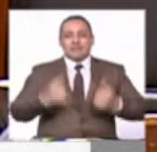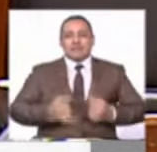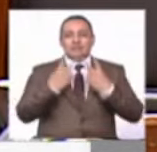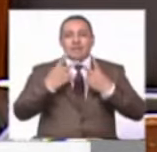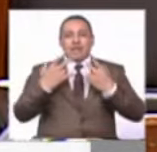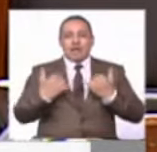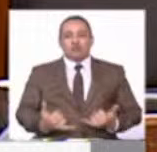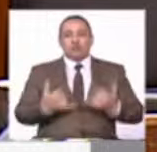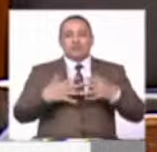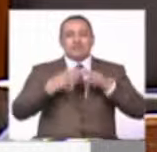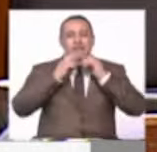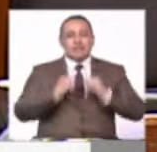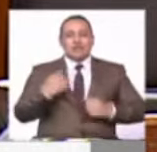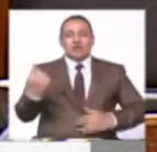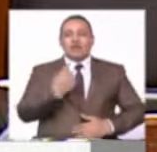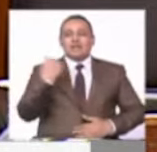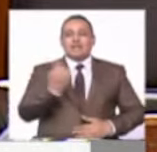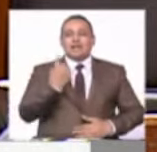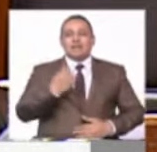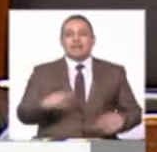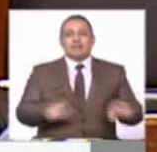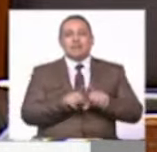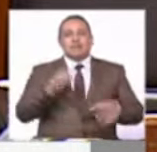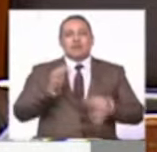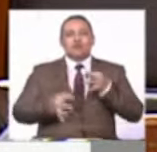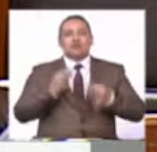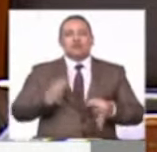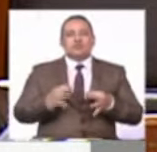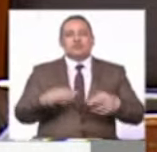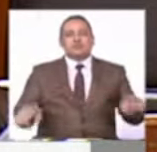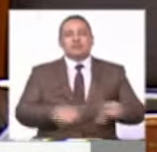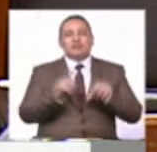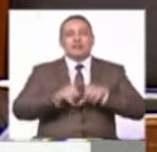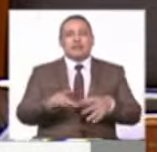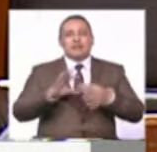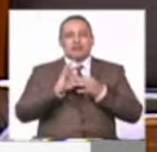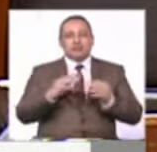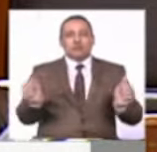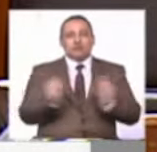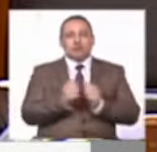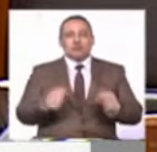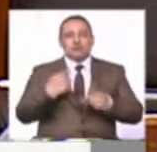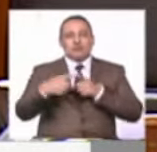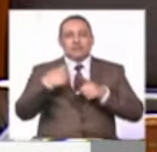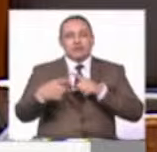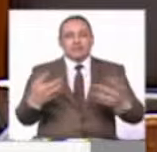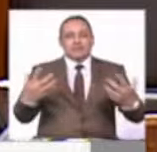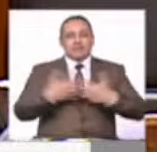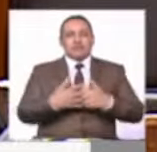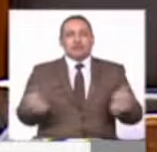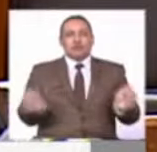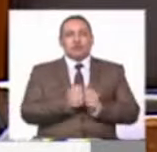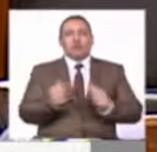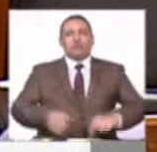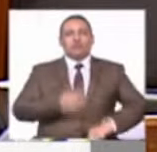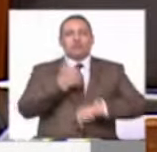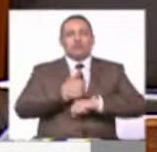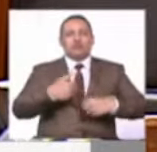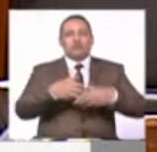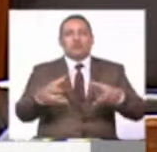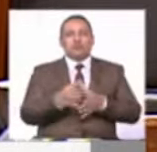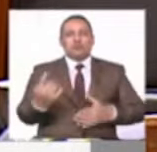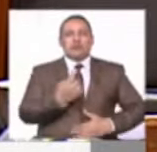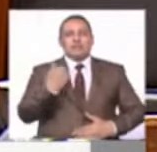secretario general de la junta Nacional de justicia en relación con los integrantes del pleno de dicha